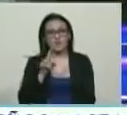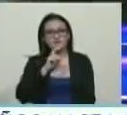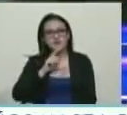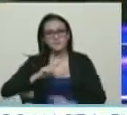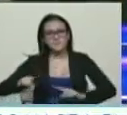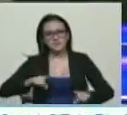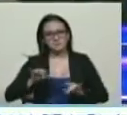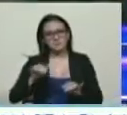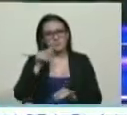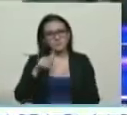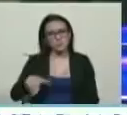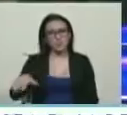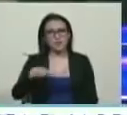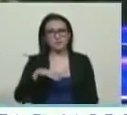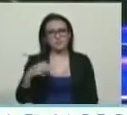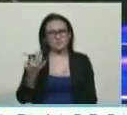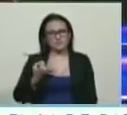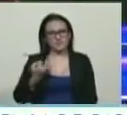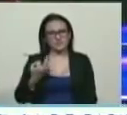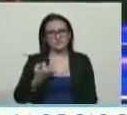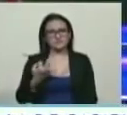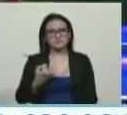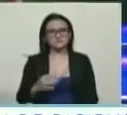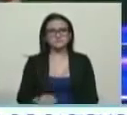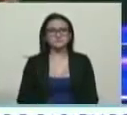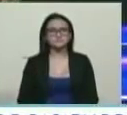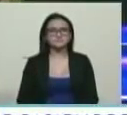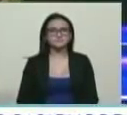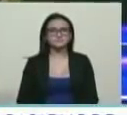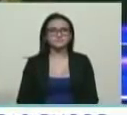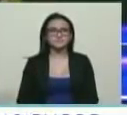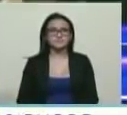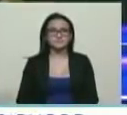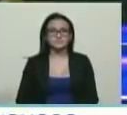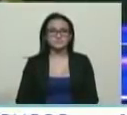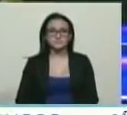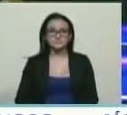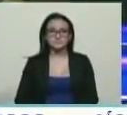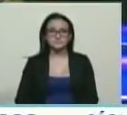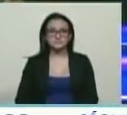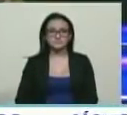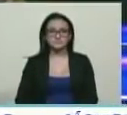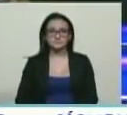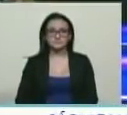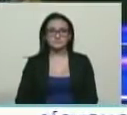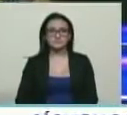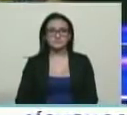pueblo verdadero, nuestro pueblo. Así que